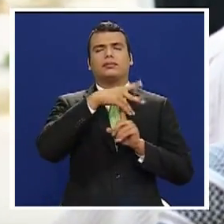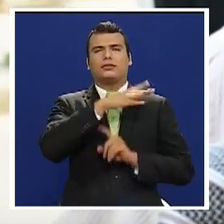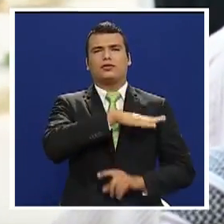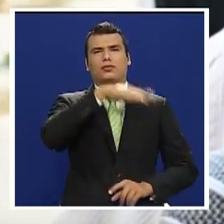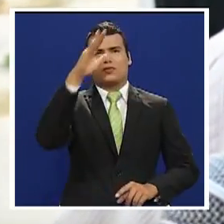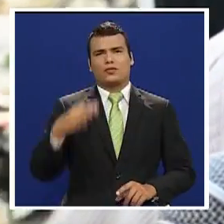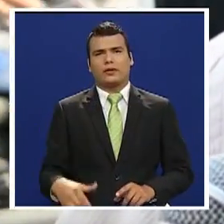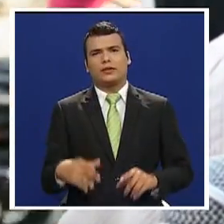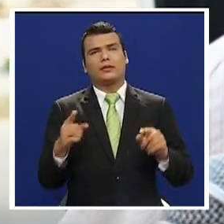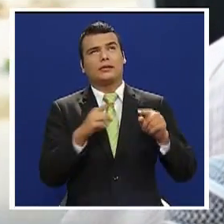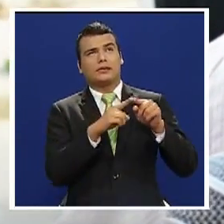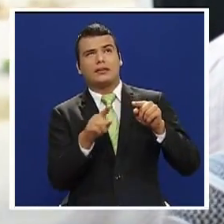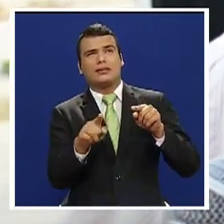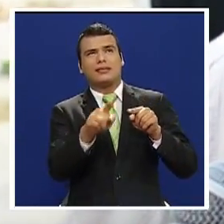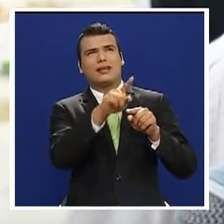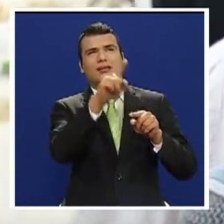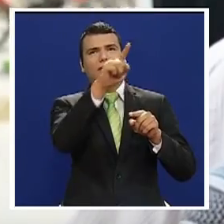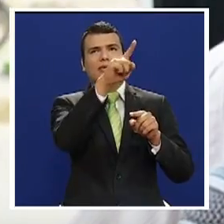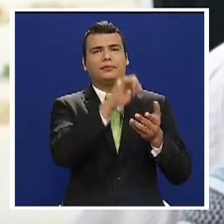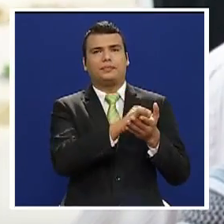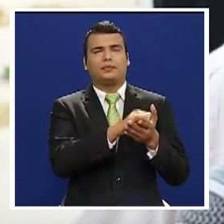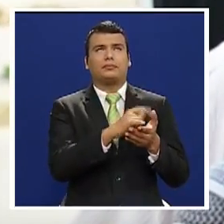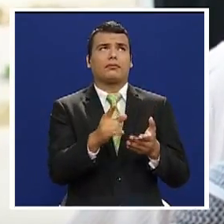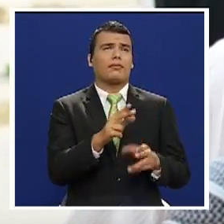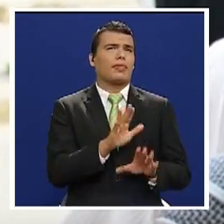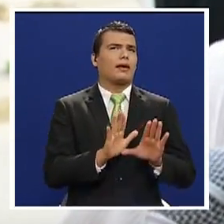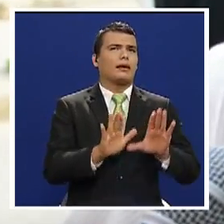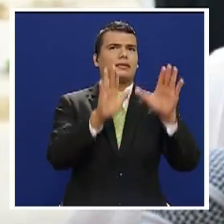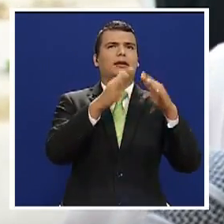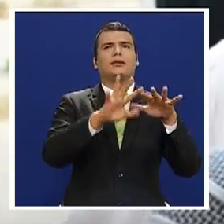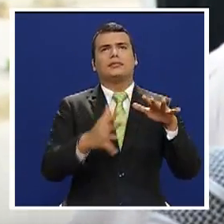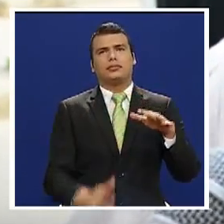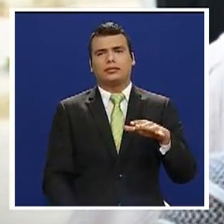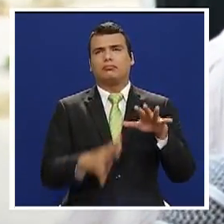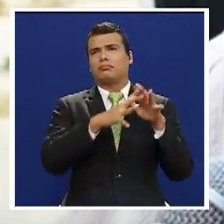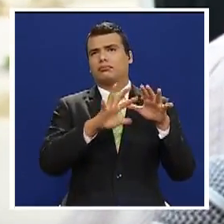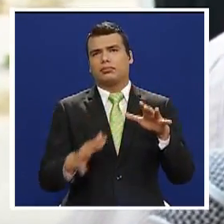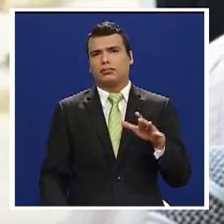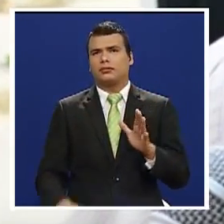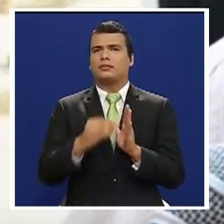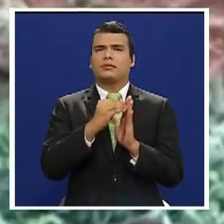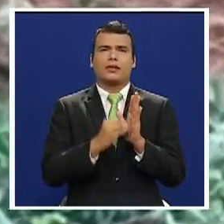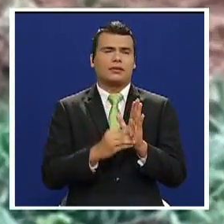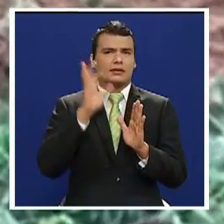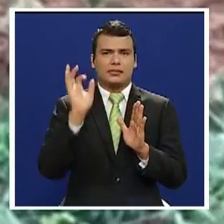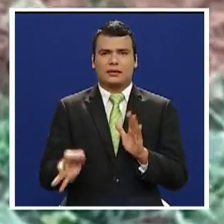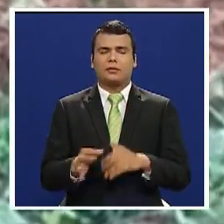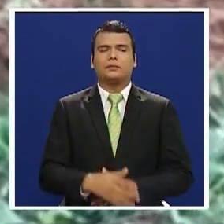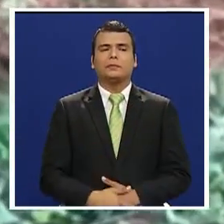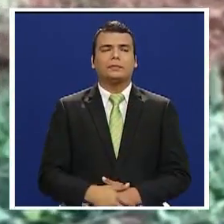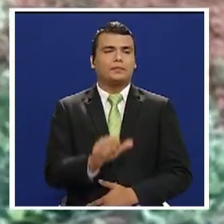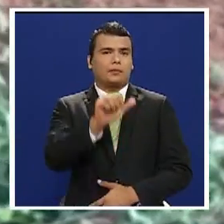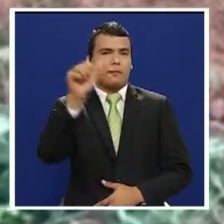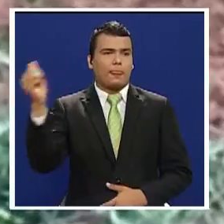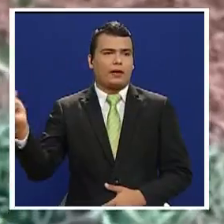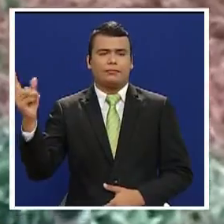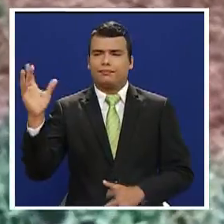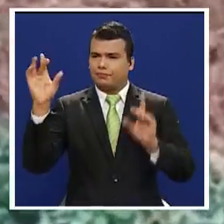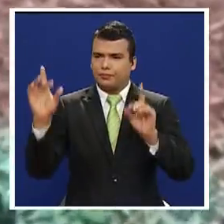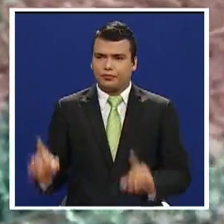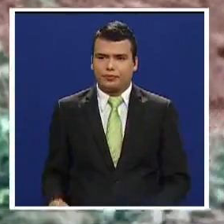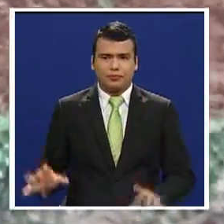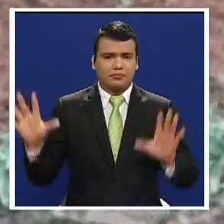200 metros de la carretera Quibdó a Medellín mantuvo a centenares de pasajeros y conductores durmiendo en la vía. En este sitio, conocido como el 20, es